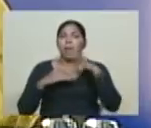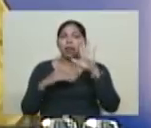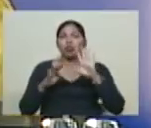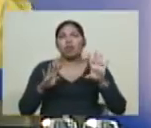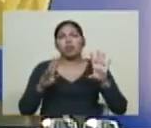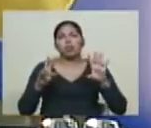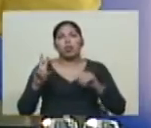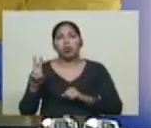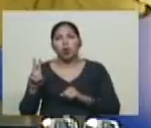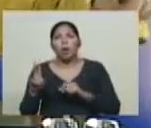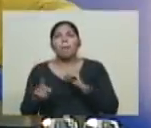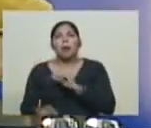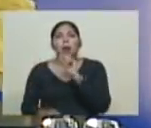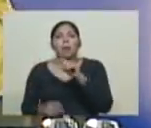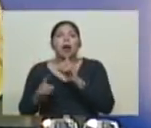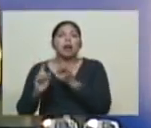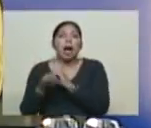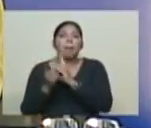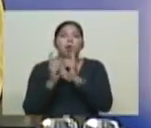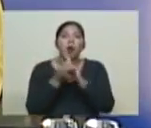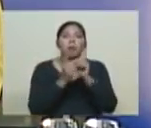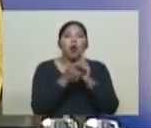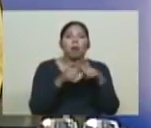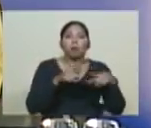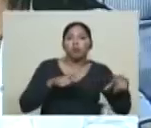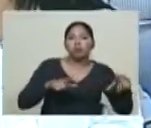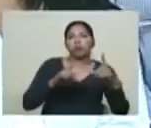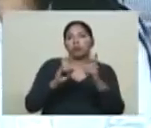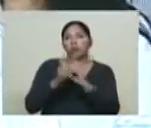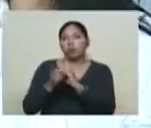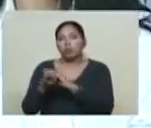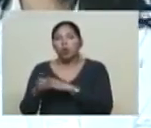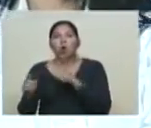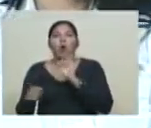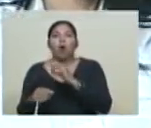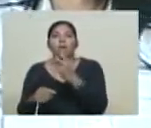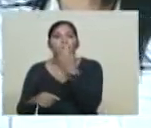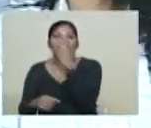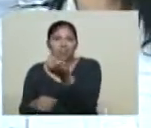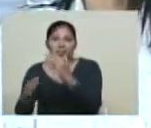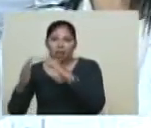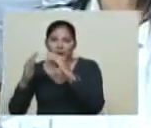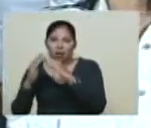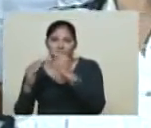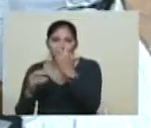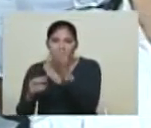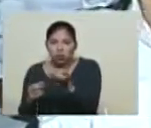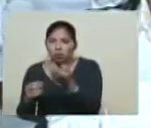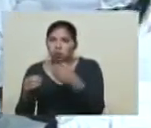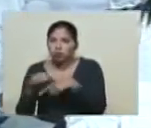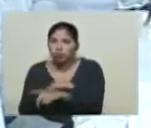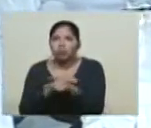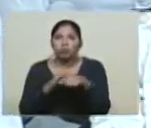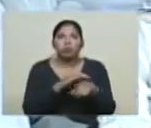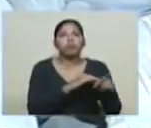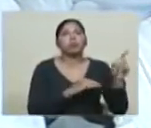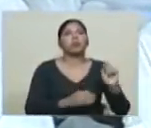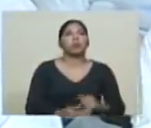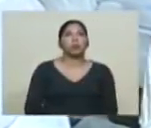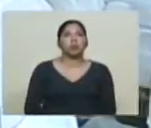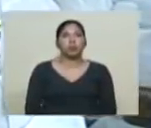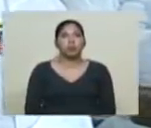puntos itinerantes que van a estar visita casa por casa, regiones, etcétera, etcétera.